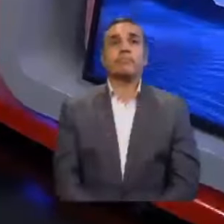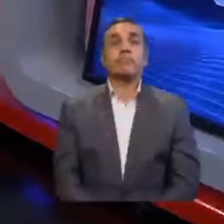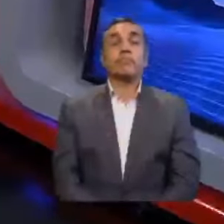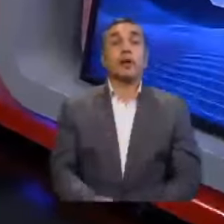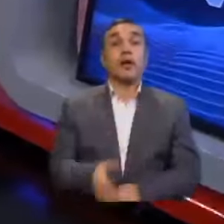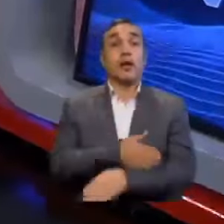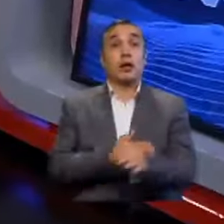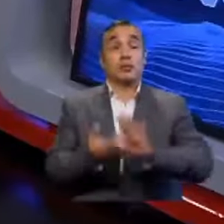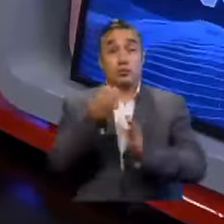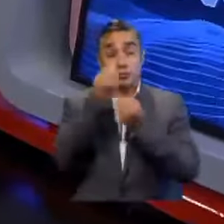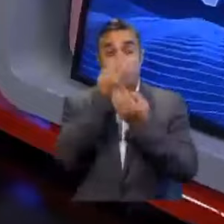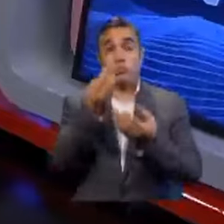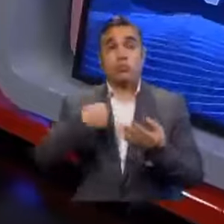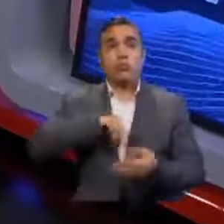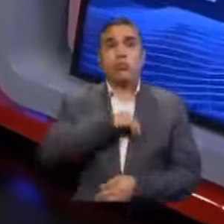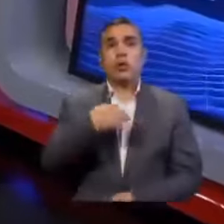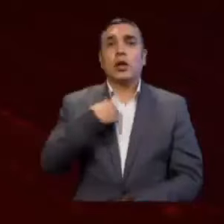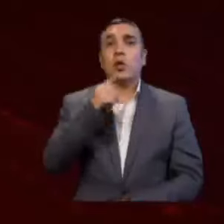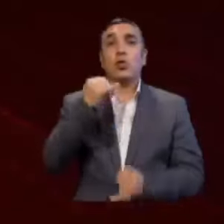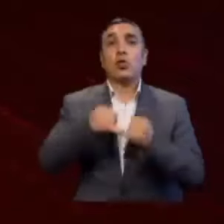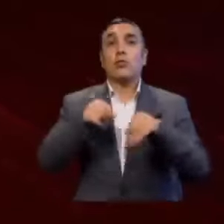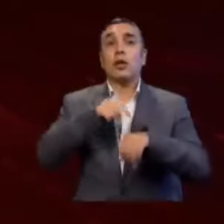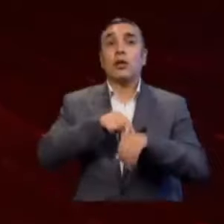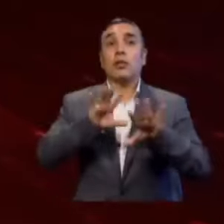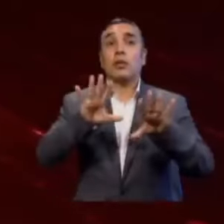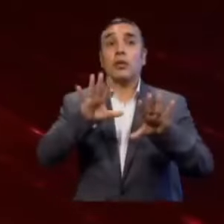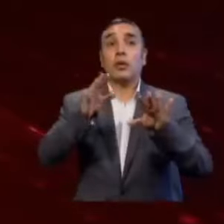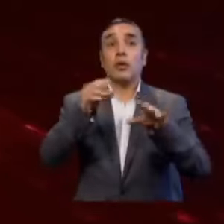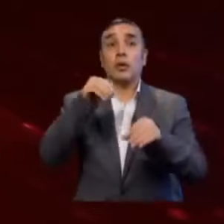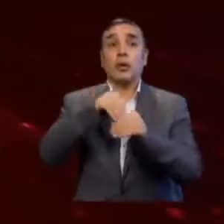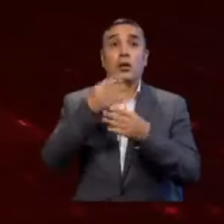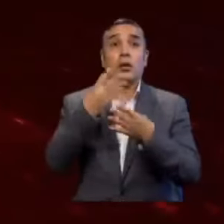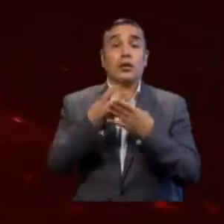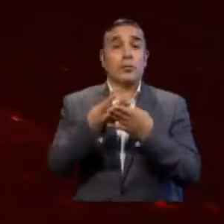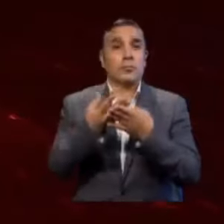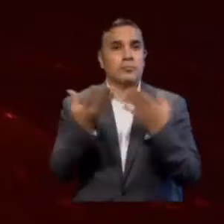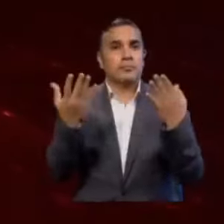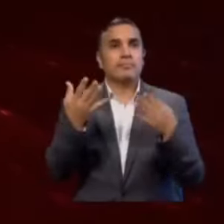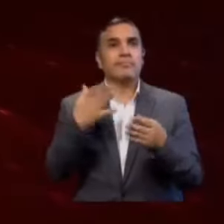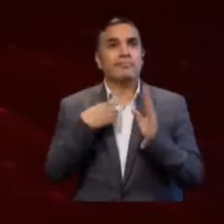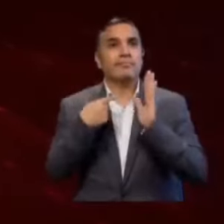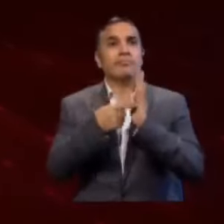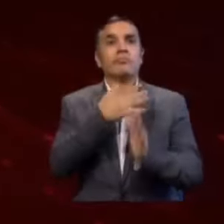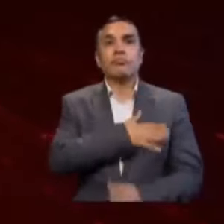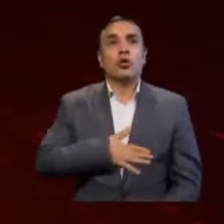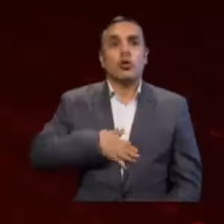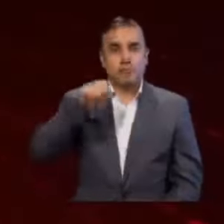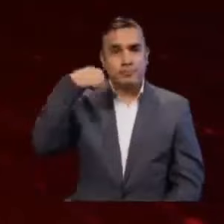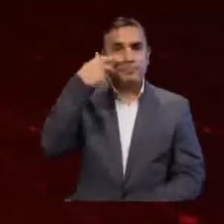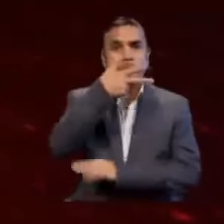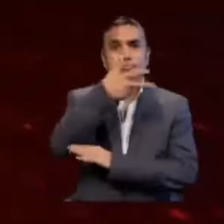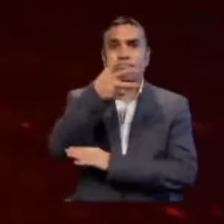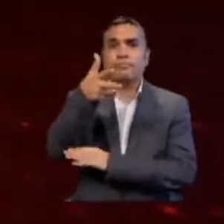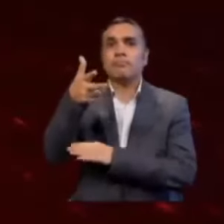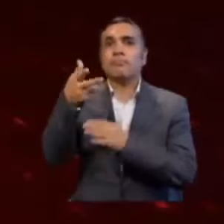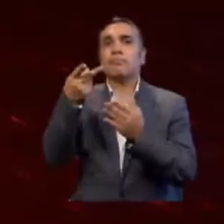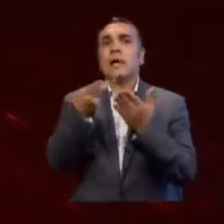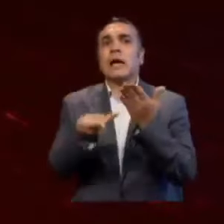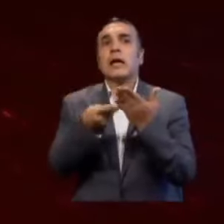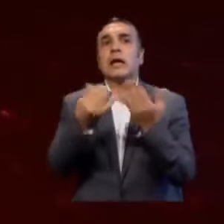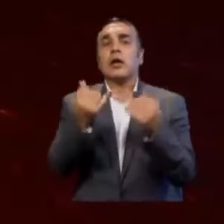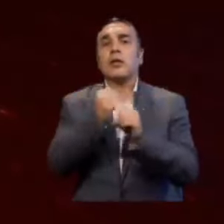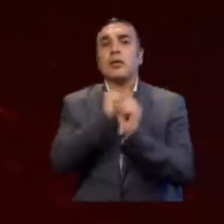antes de ir con esta información tenemos algo ya de última hora en la penitenciaría del litoral. Ahí está, por favor, las imágenes, lo que ocurrió